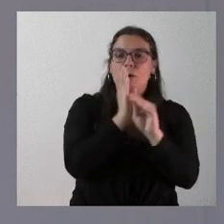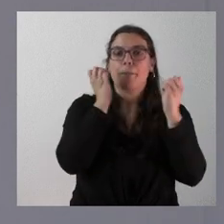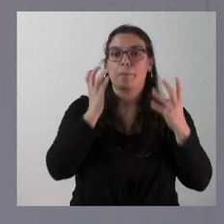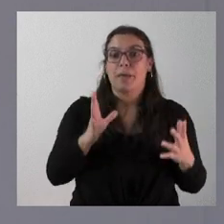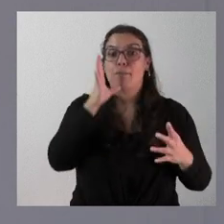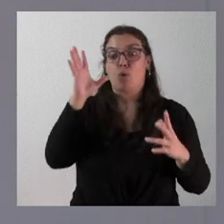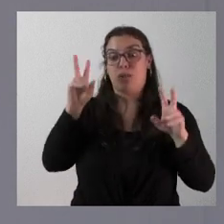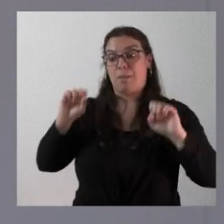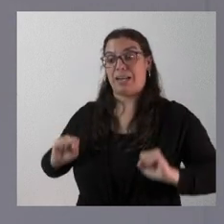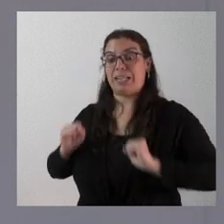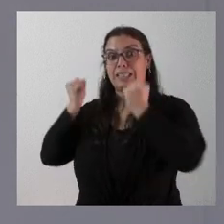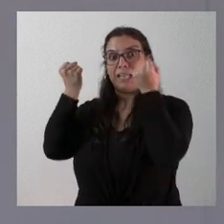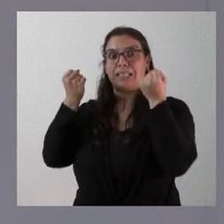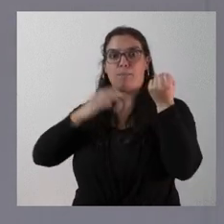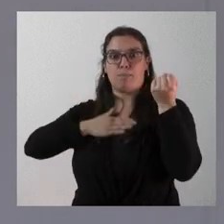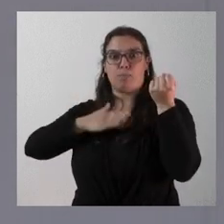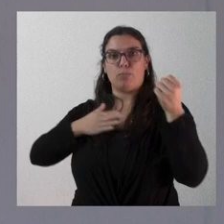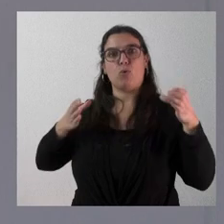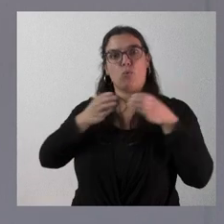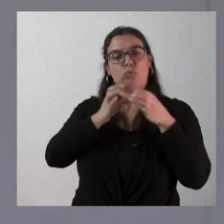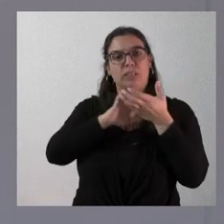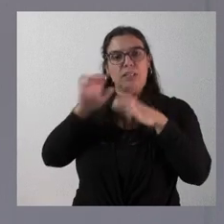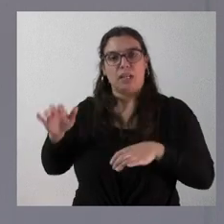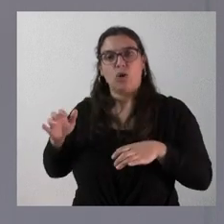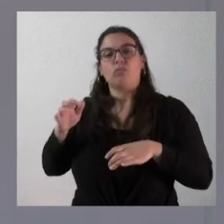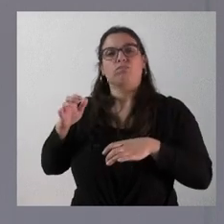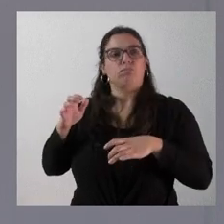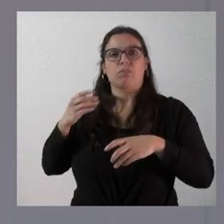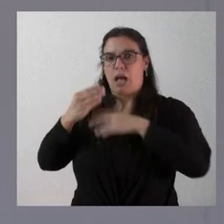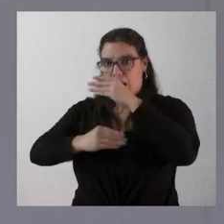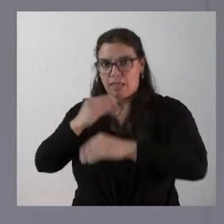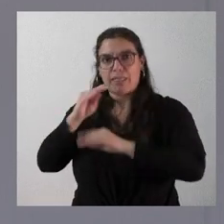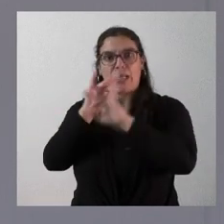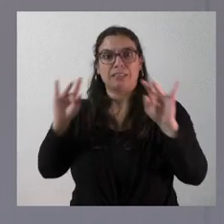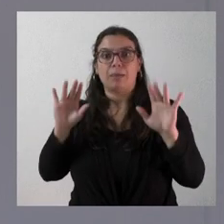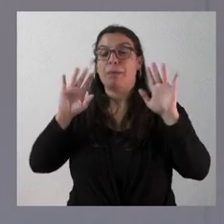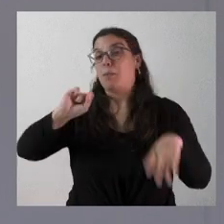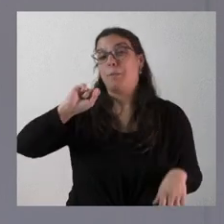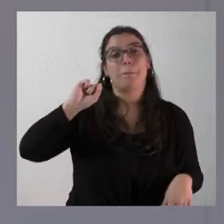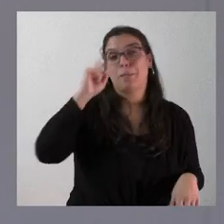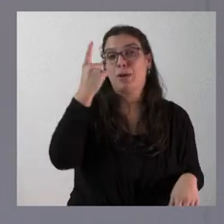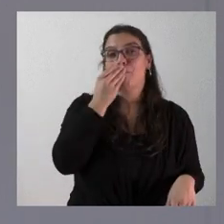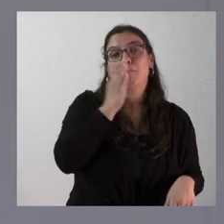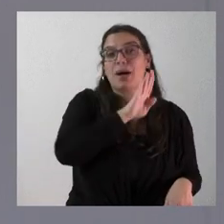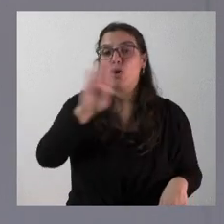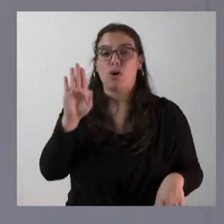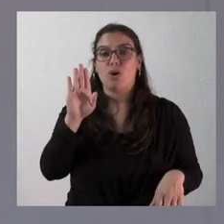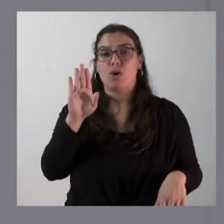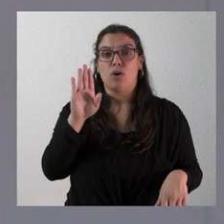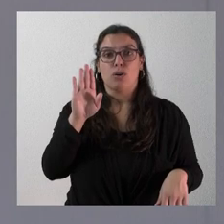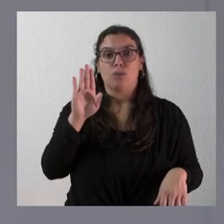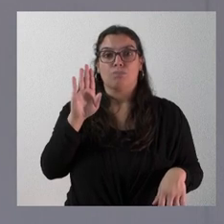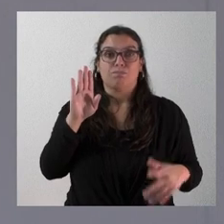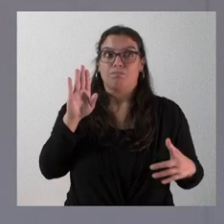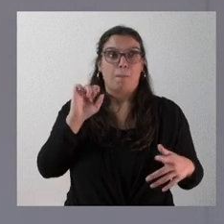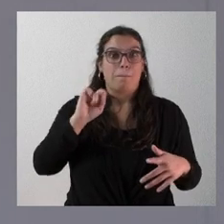actividades de rescate es algo propio al cual la junta de Castilla y león accede y pero la primera partida